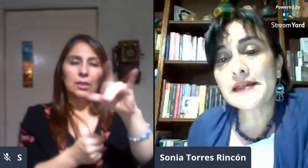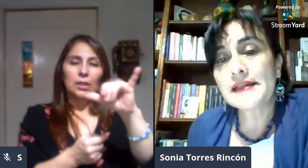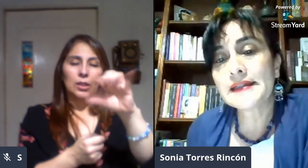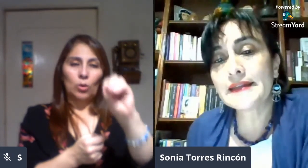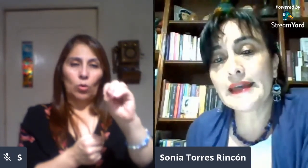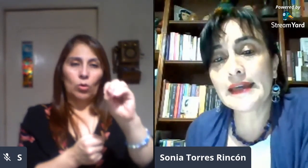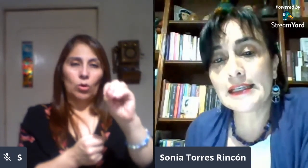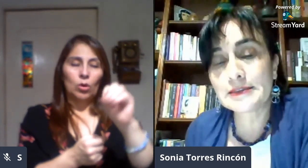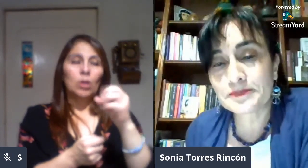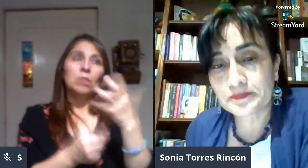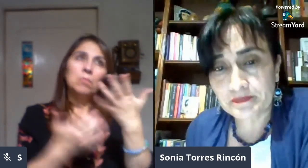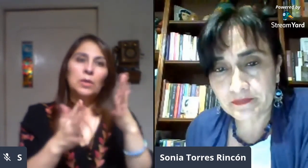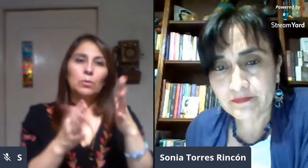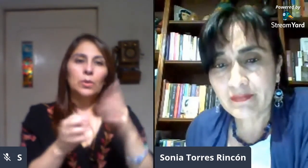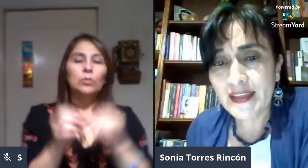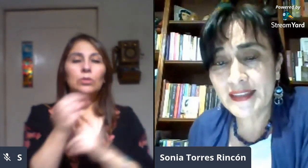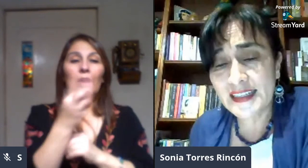coyuntura